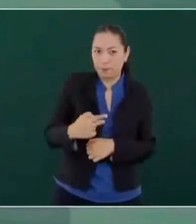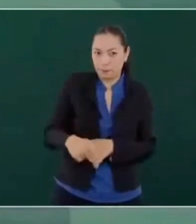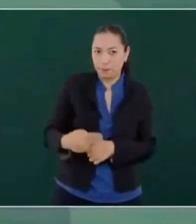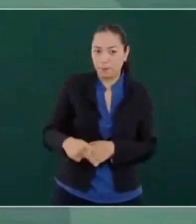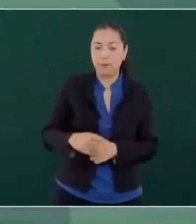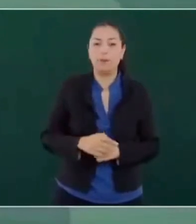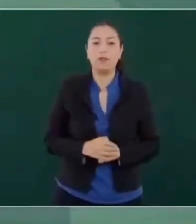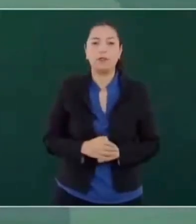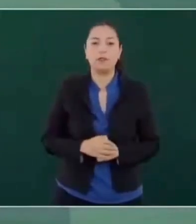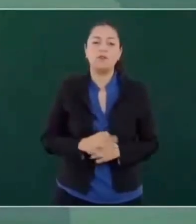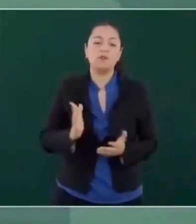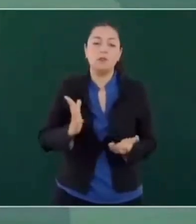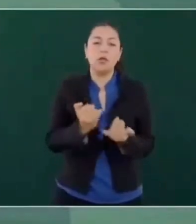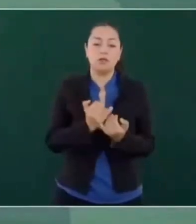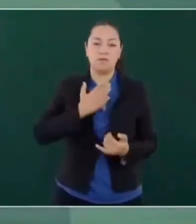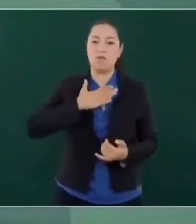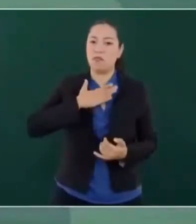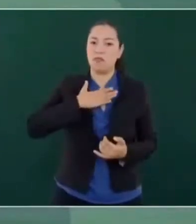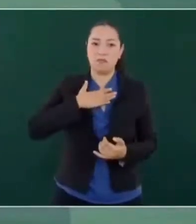yo mismo,